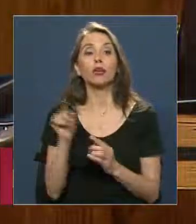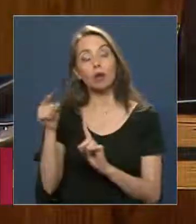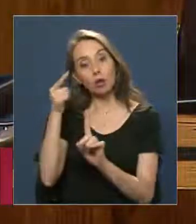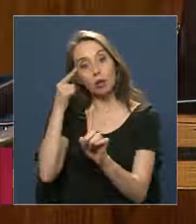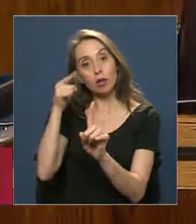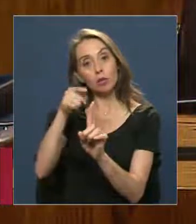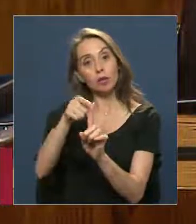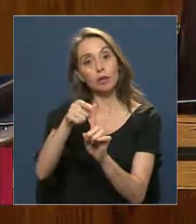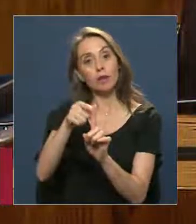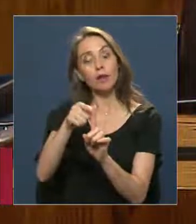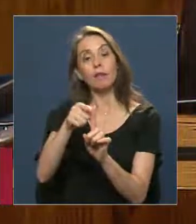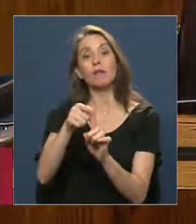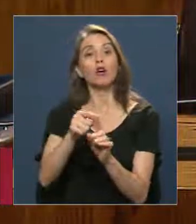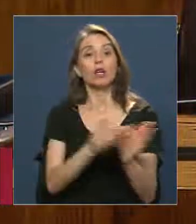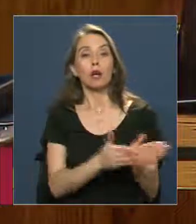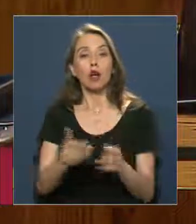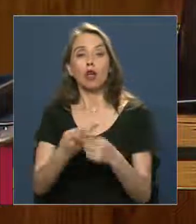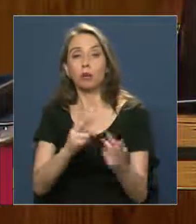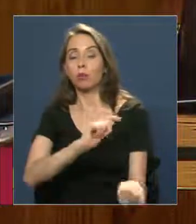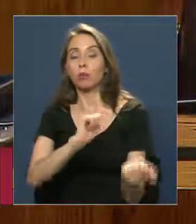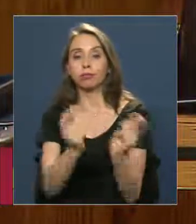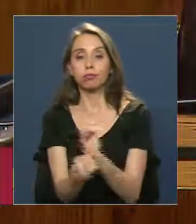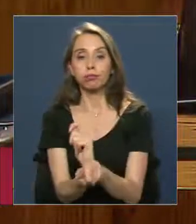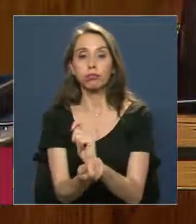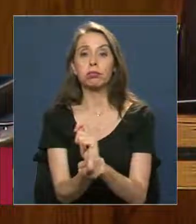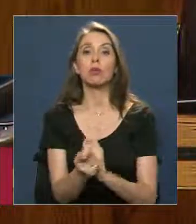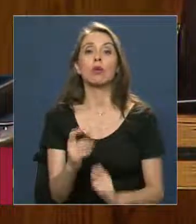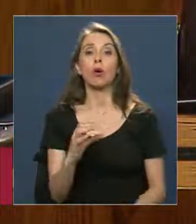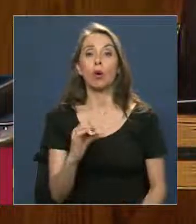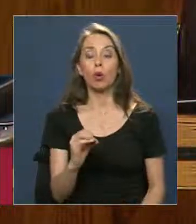a perturbar el orden público o a